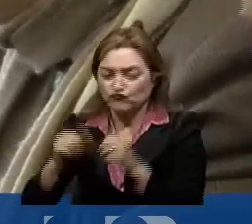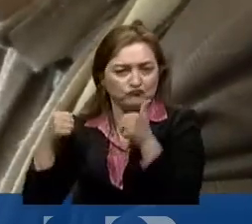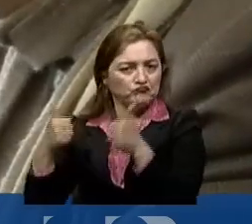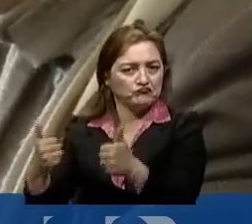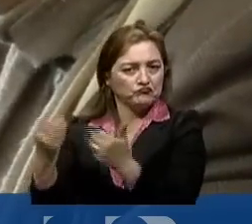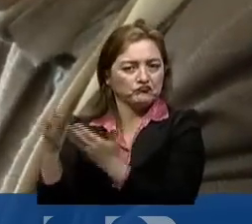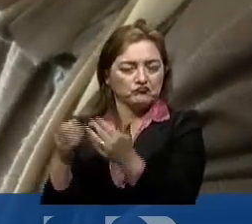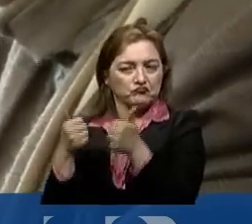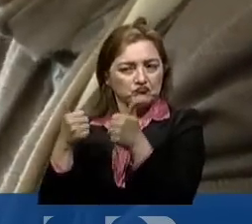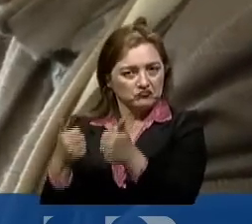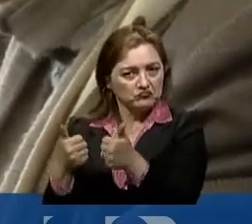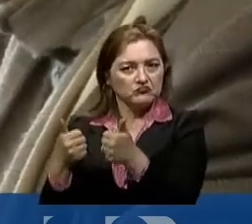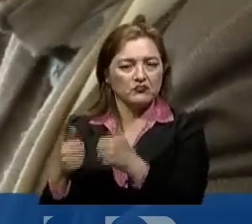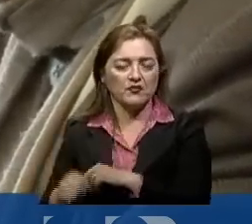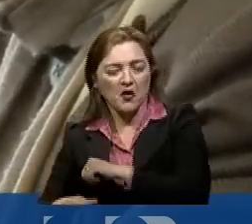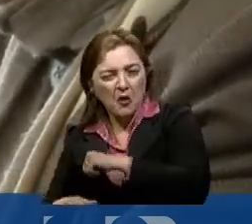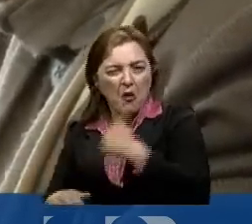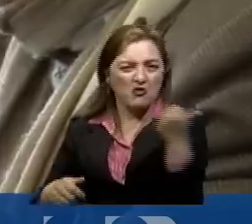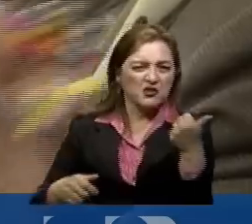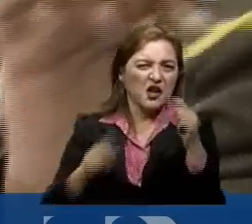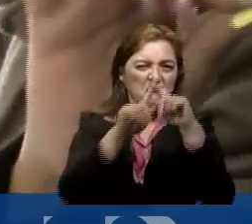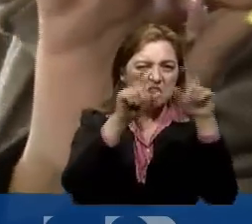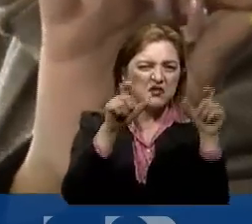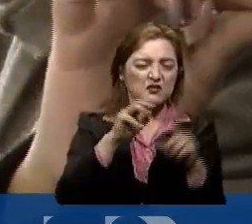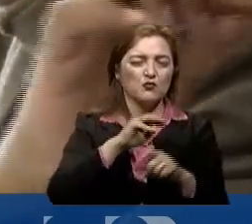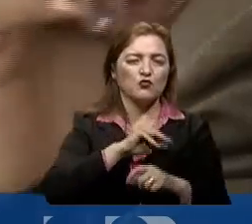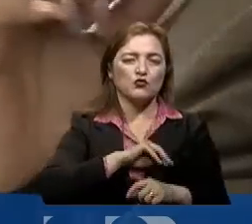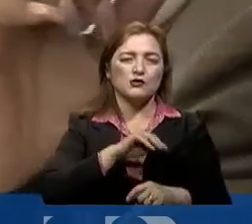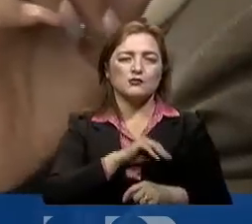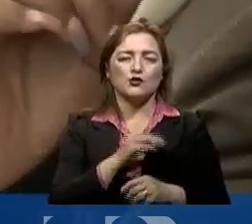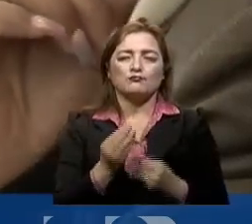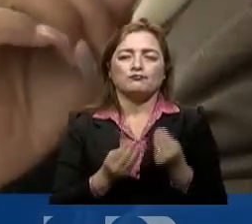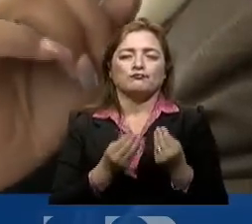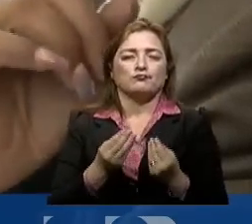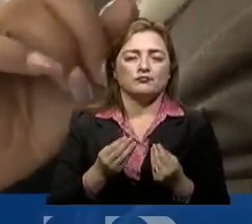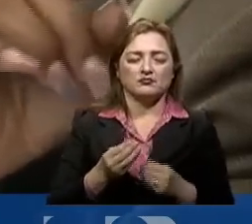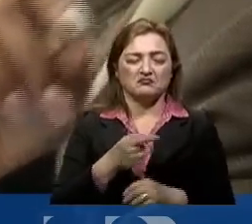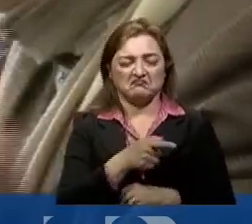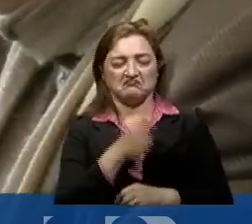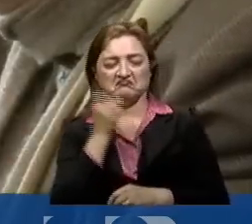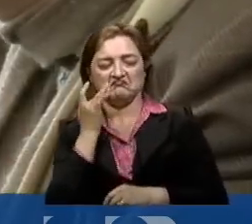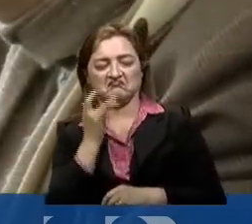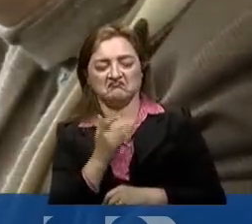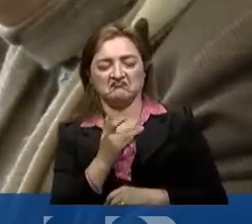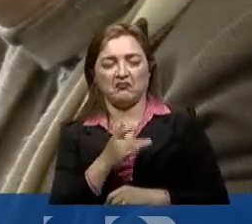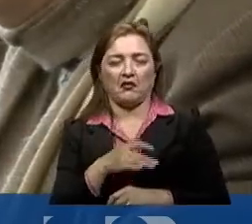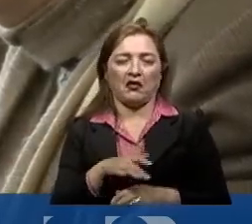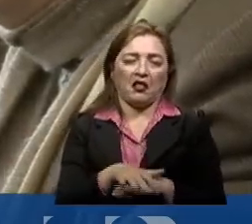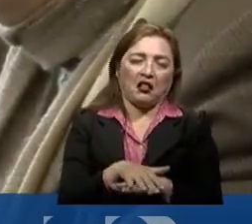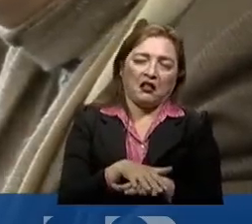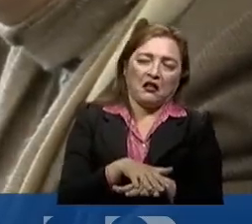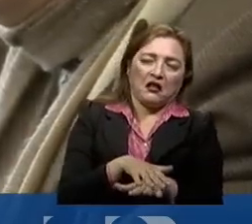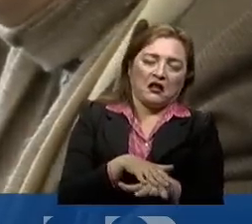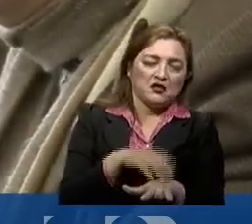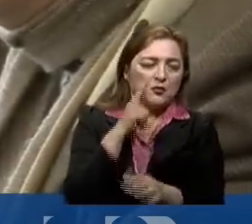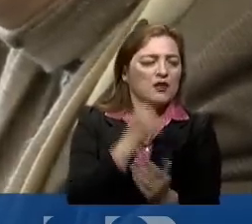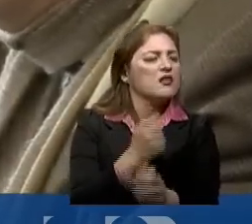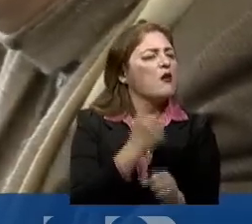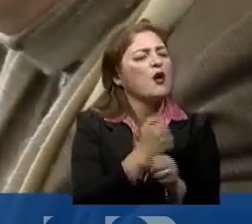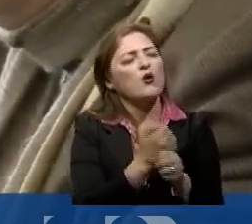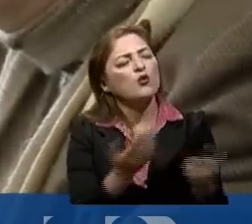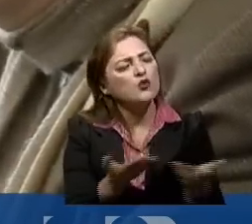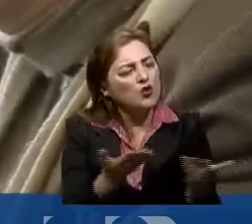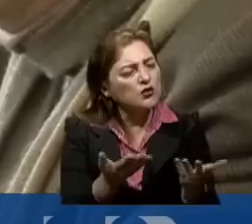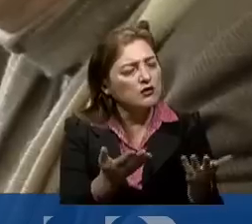presupuesto está gastándose de forma adecuada, y hay otras empresas que no se evidencia esto, señor alcalde. Creo que es importante que en